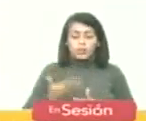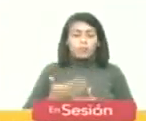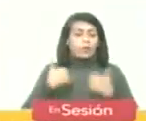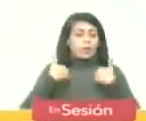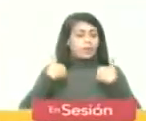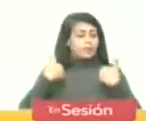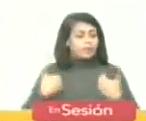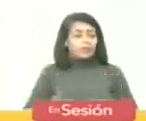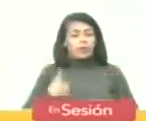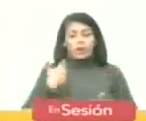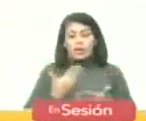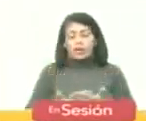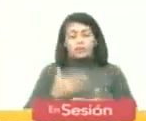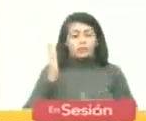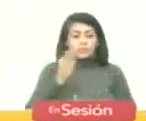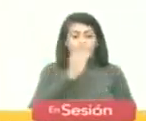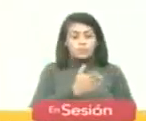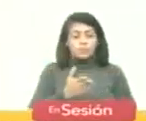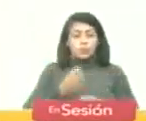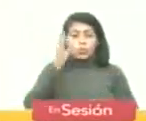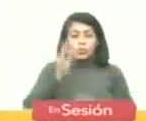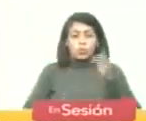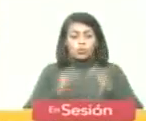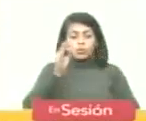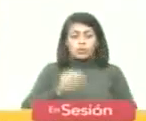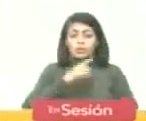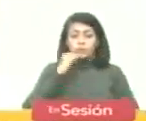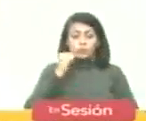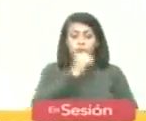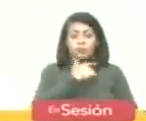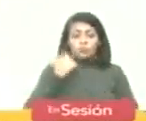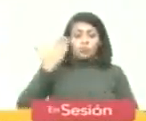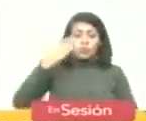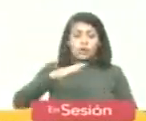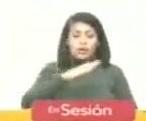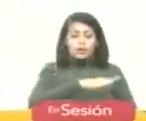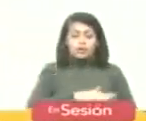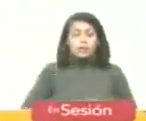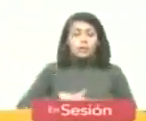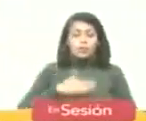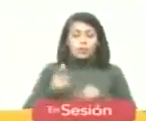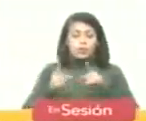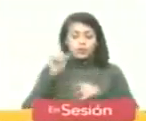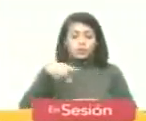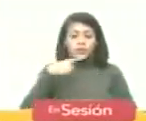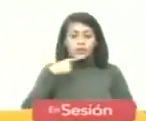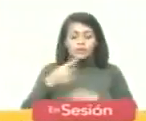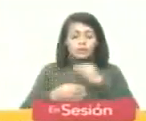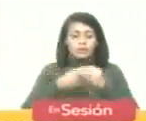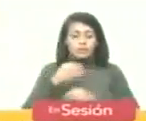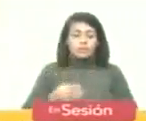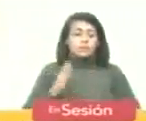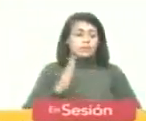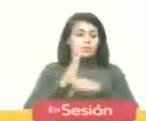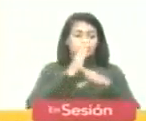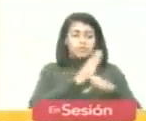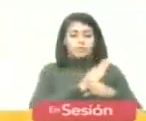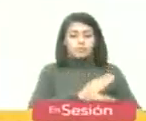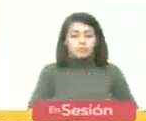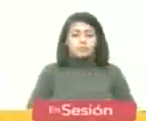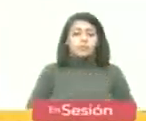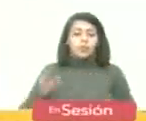descansar hasta que paguen ante la justicia por esos crímenes. Porque eso además impide